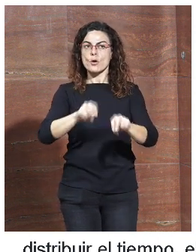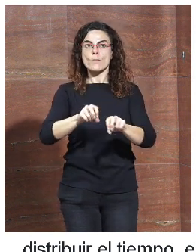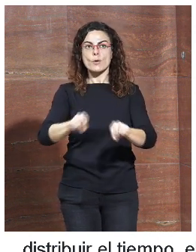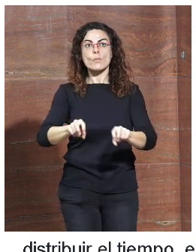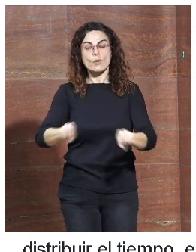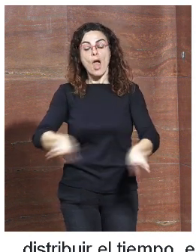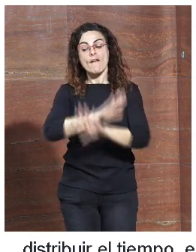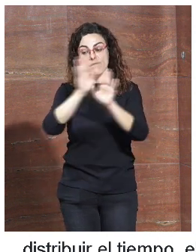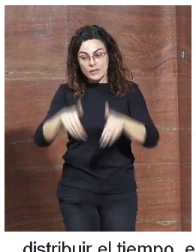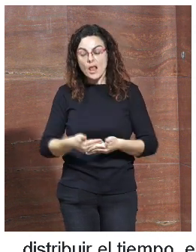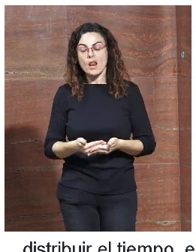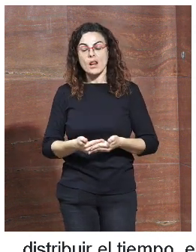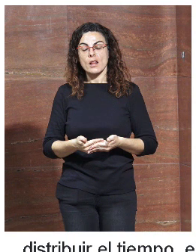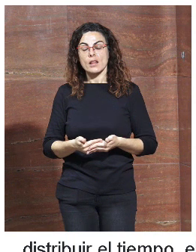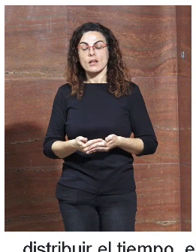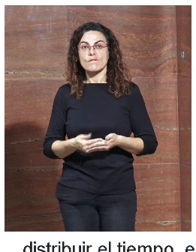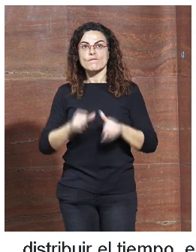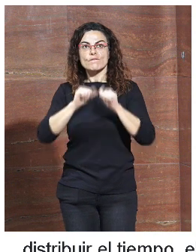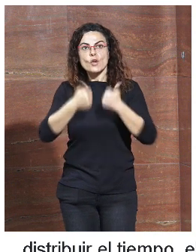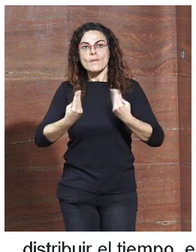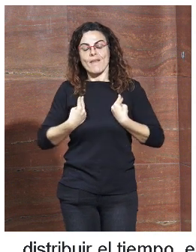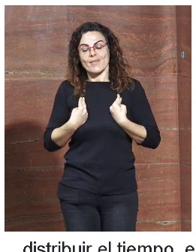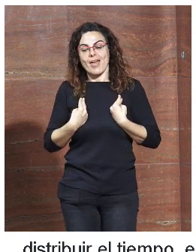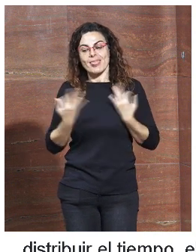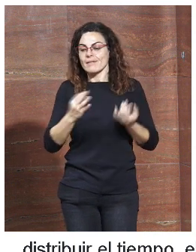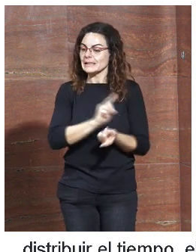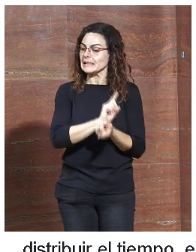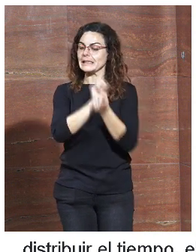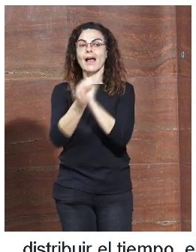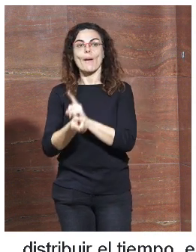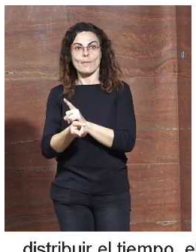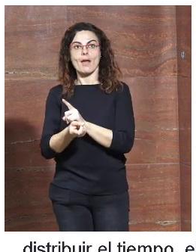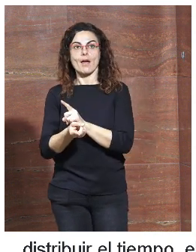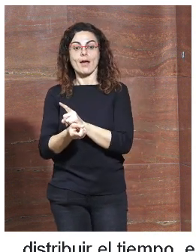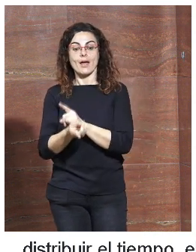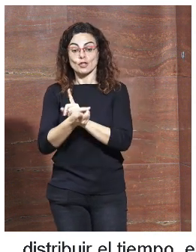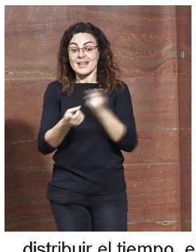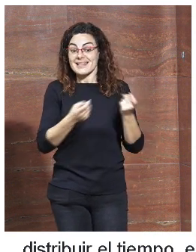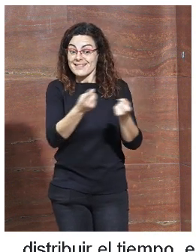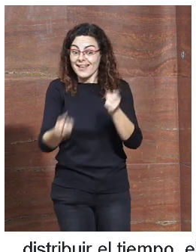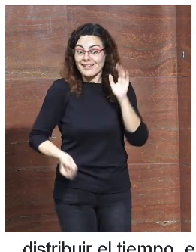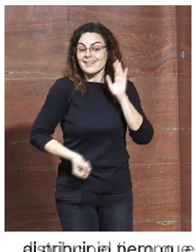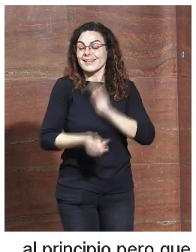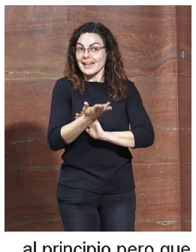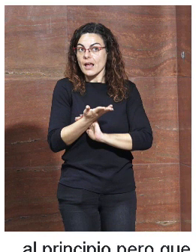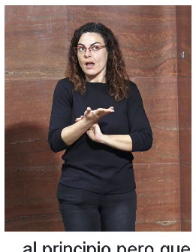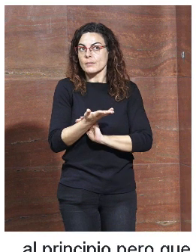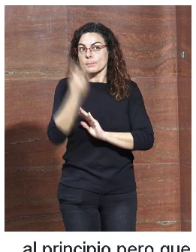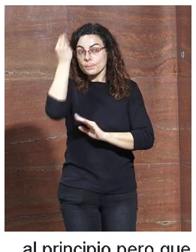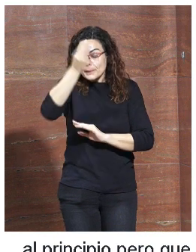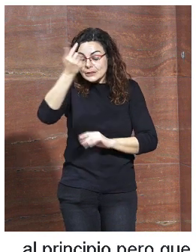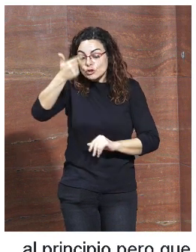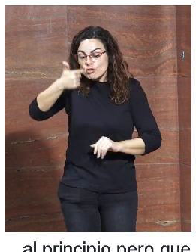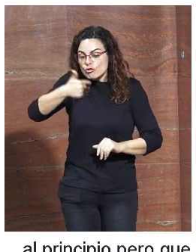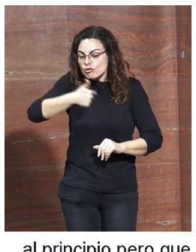la lleva a vivir de otra manera. Eso crea una serie de necesidades que son, creo yo, las que hay